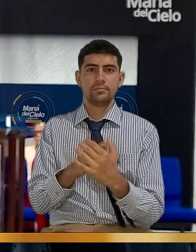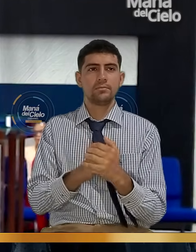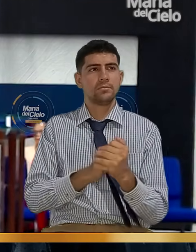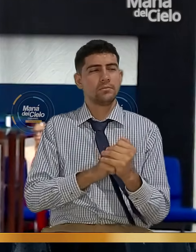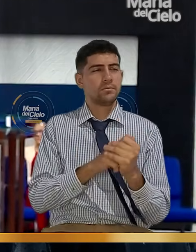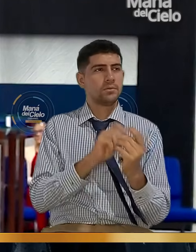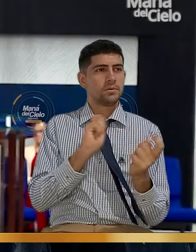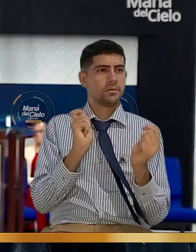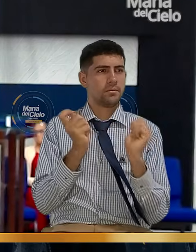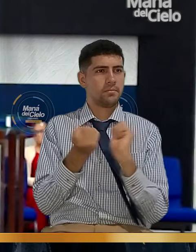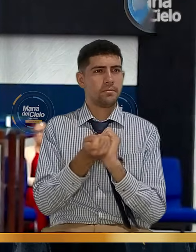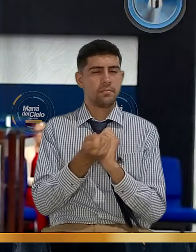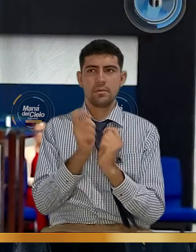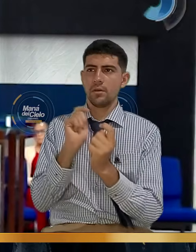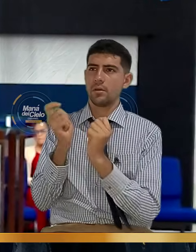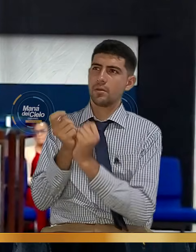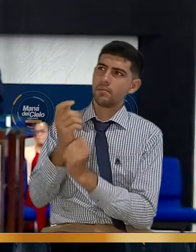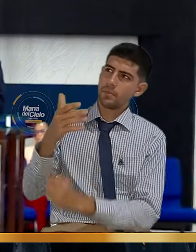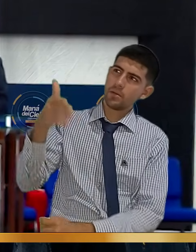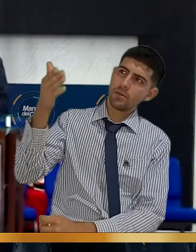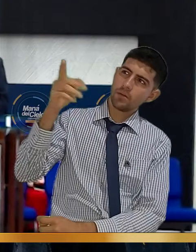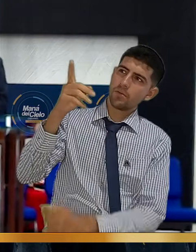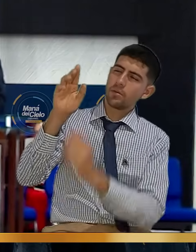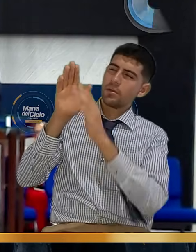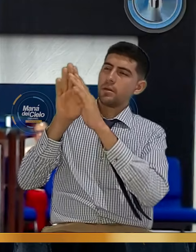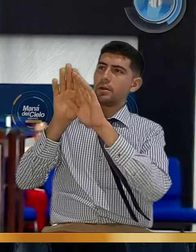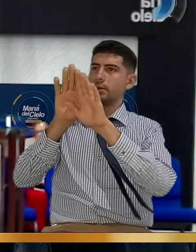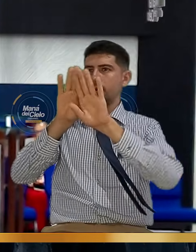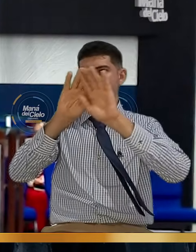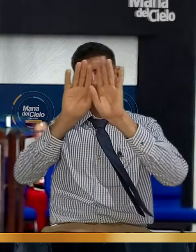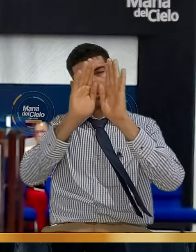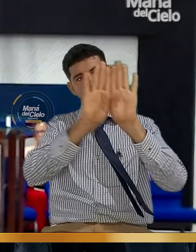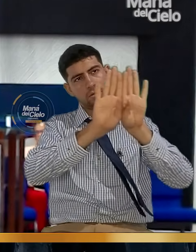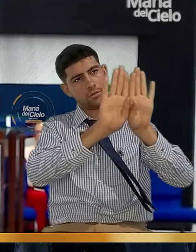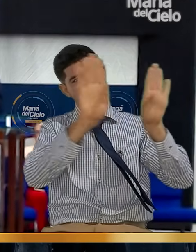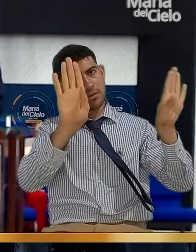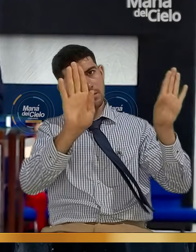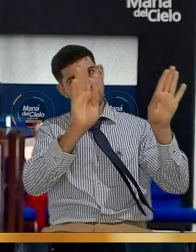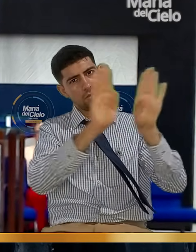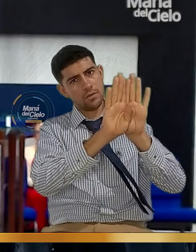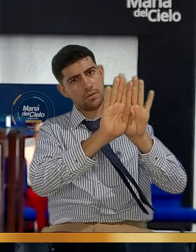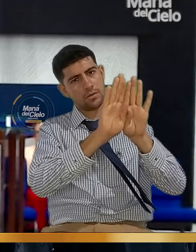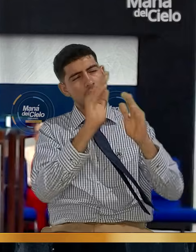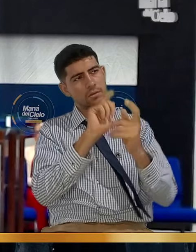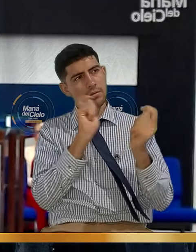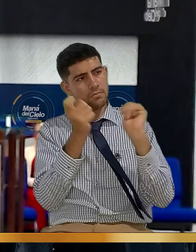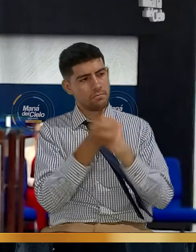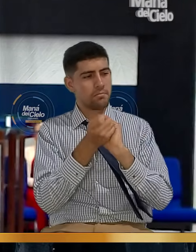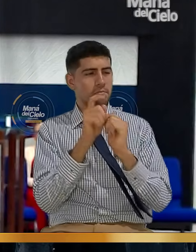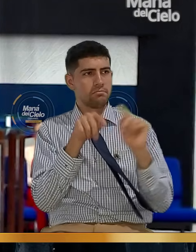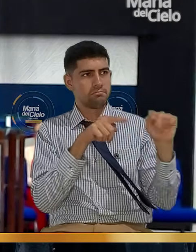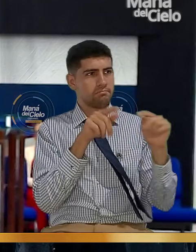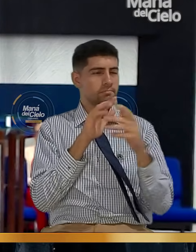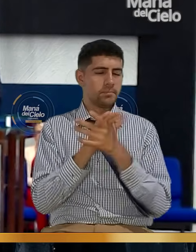¿verdad? Lo que hemos hecho es pintar, digan amén, y cambiar algunas telas que ya estaban manchadas